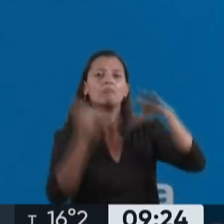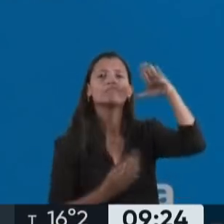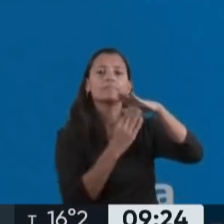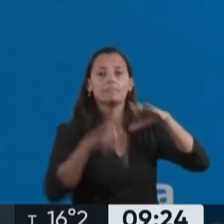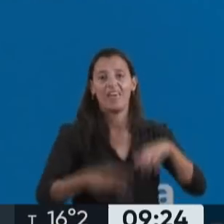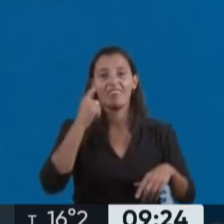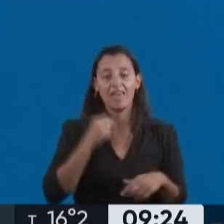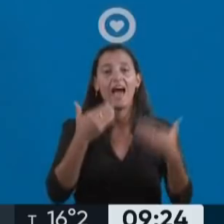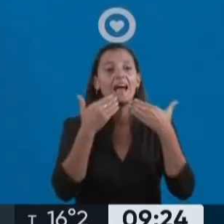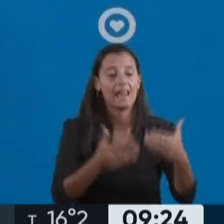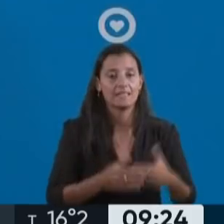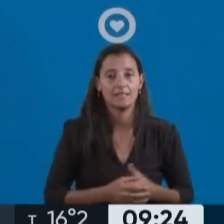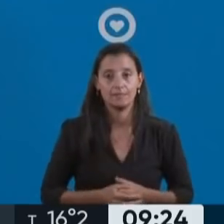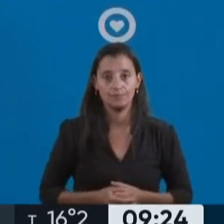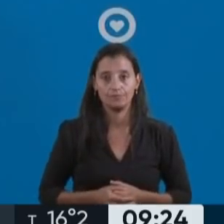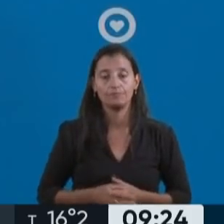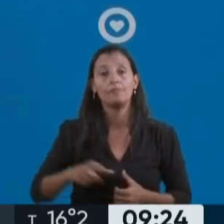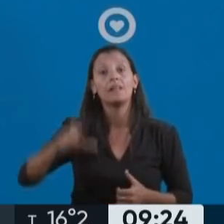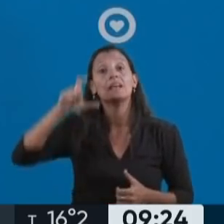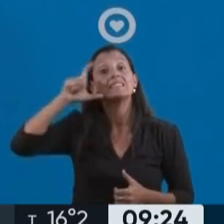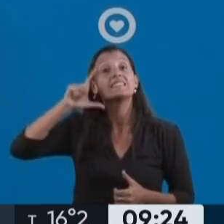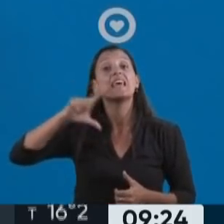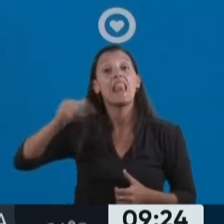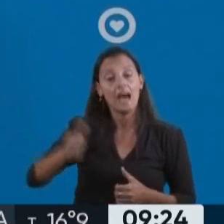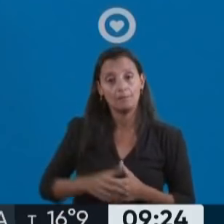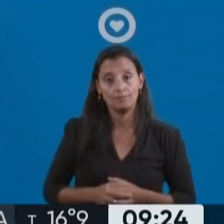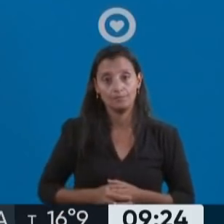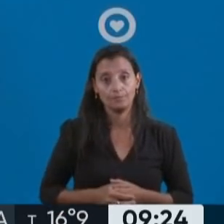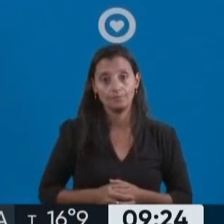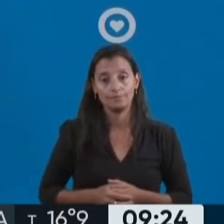suceder. Gracias, Hernán. Cecilia